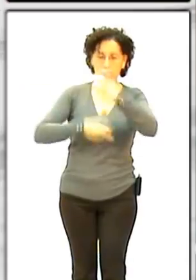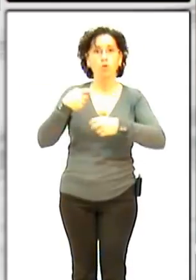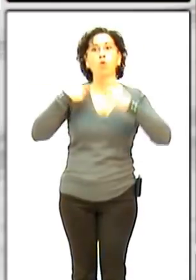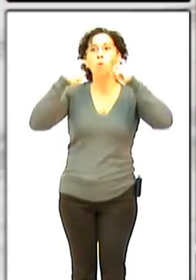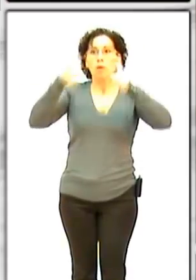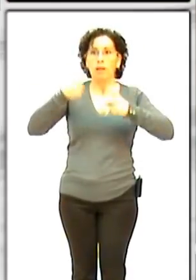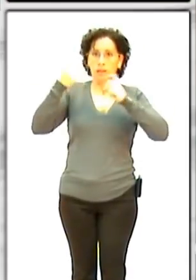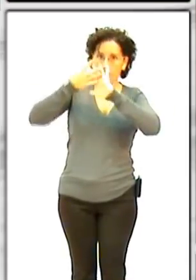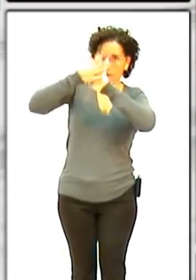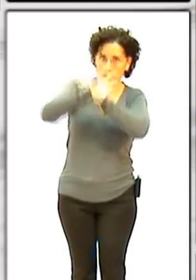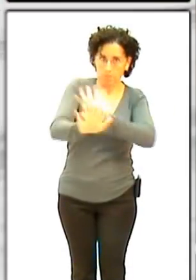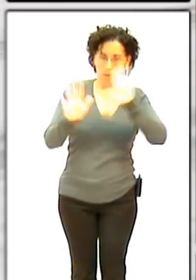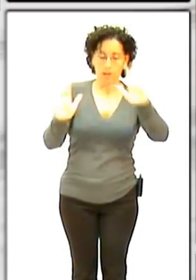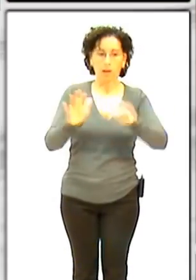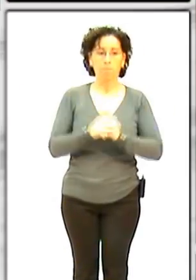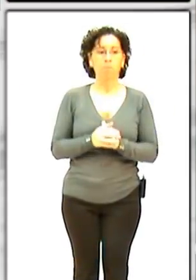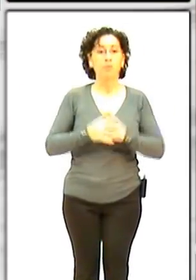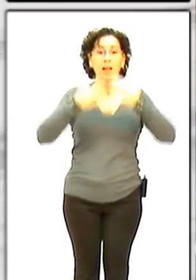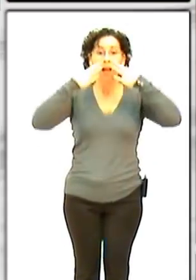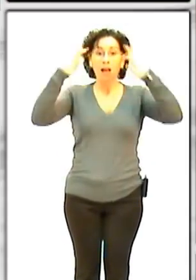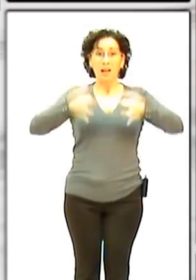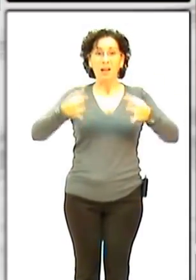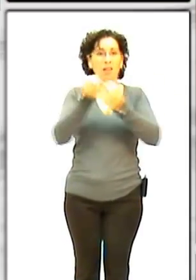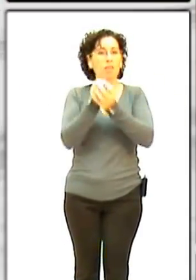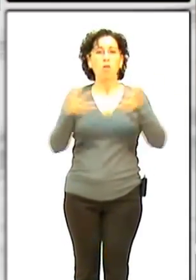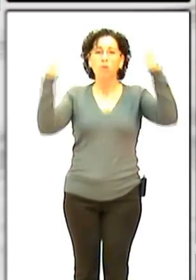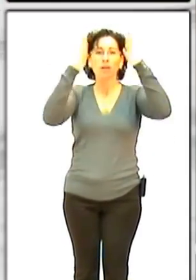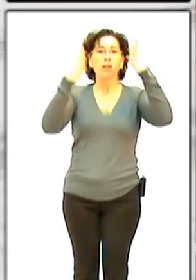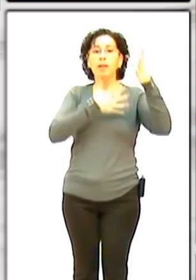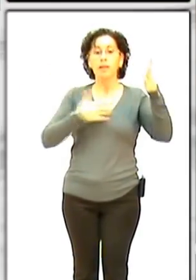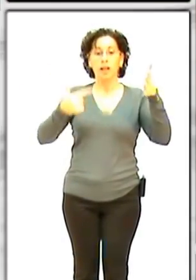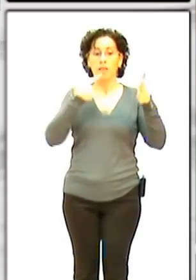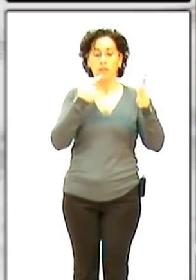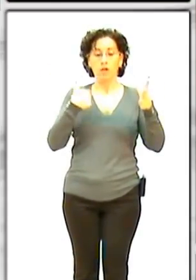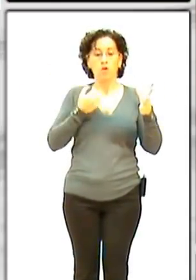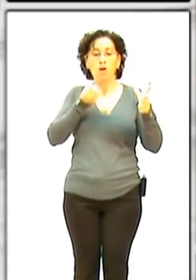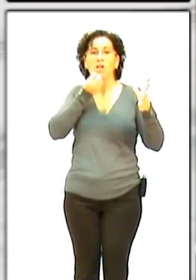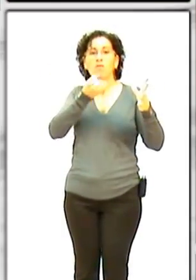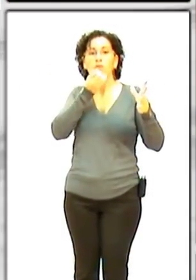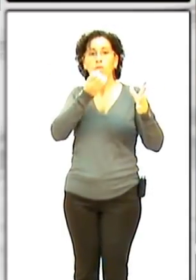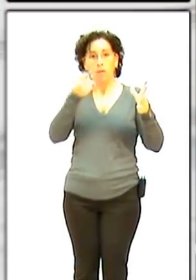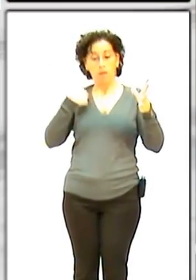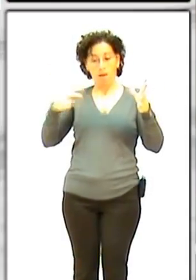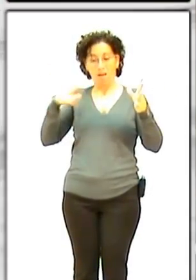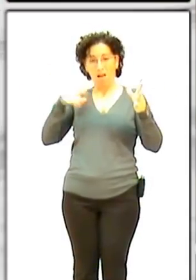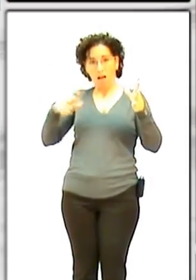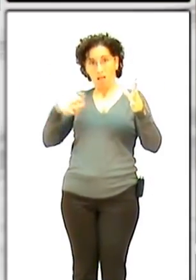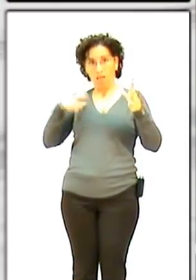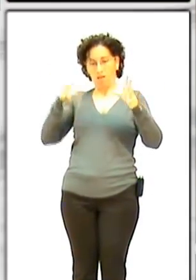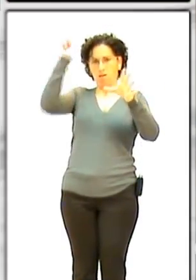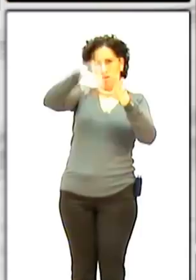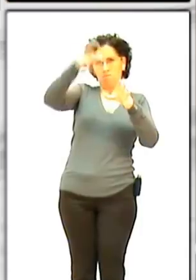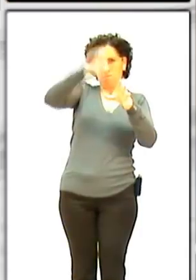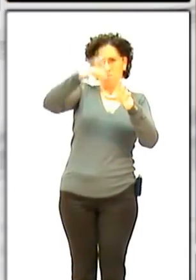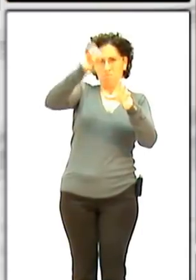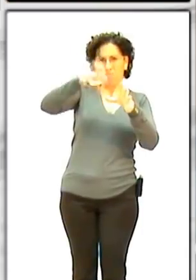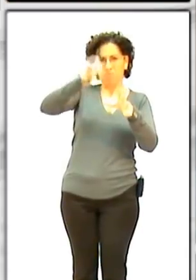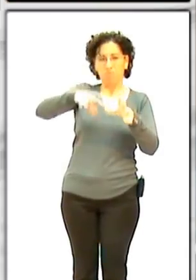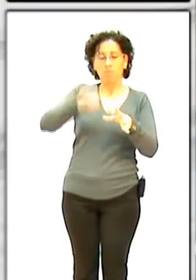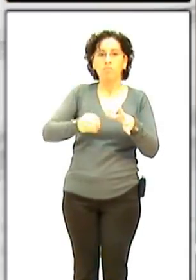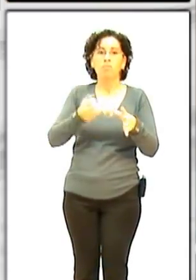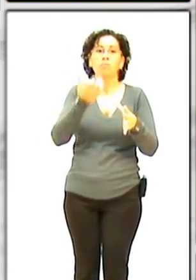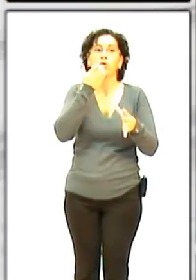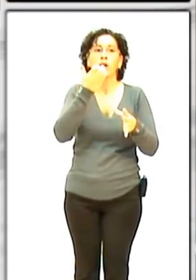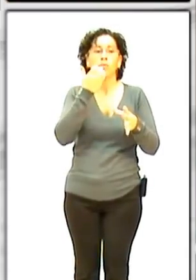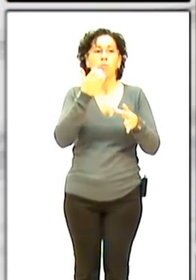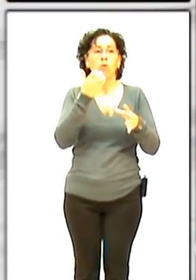explicarme. La realidad aumentada en sí es añadir información sintética a alguno de los sentidos, en este caso la